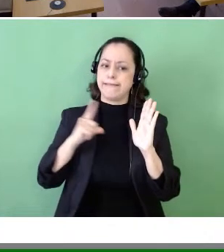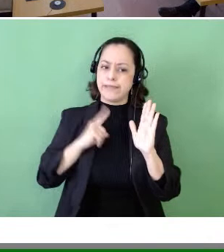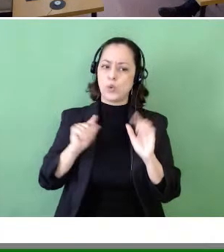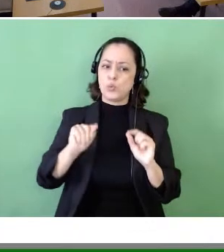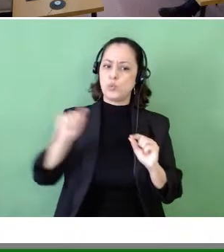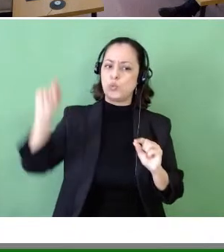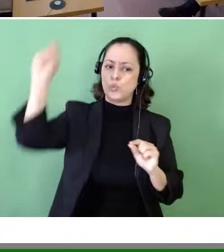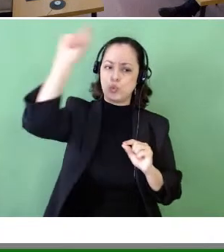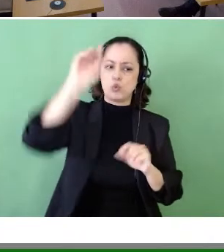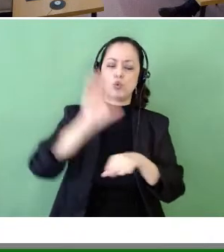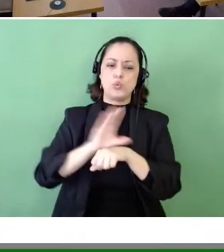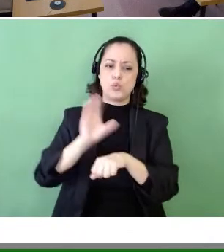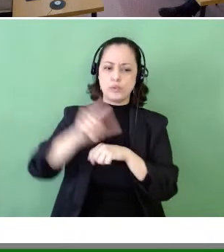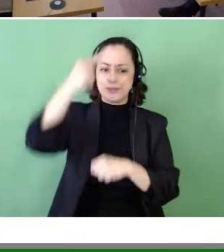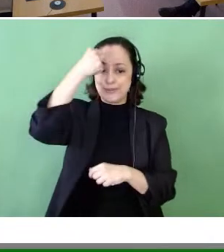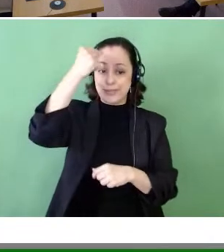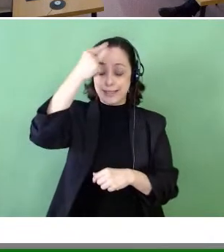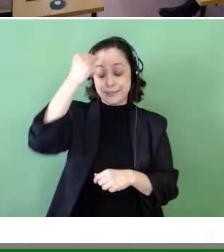de grado de Brasil.